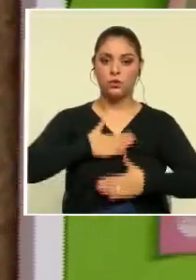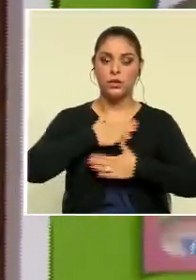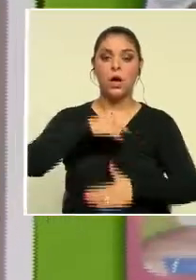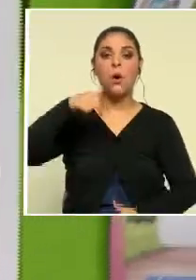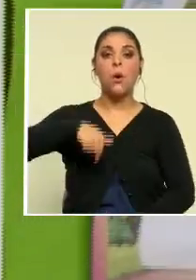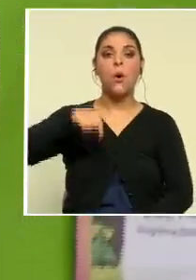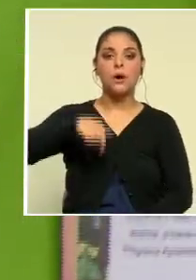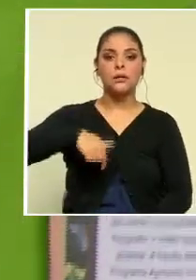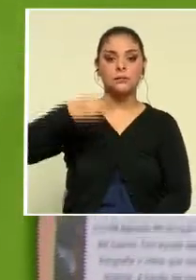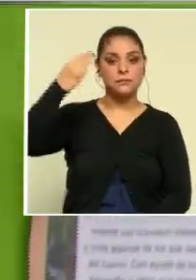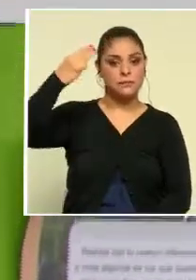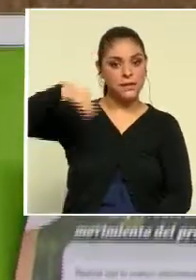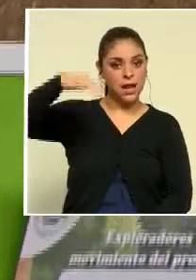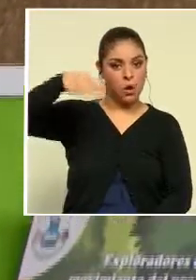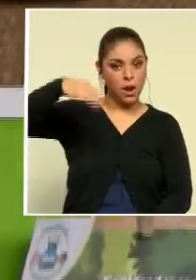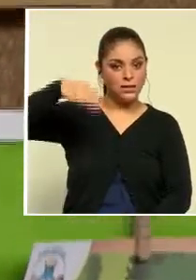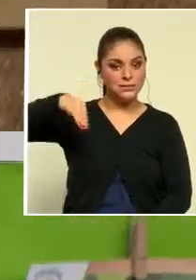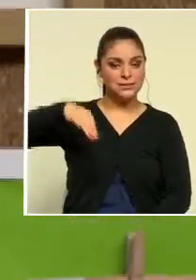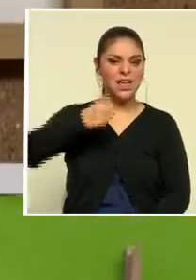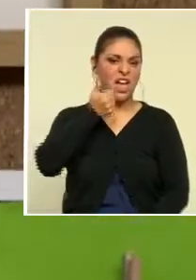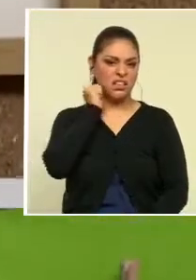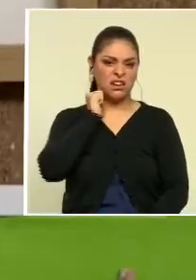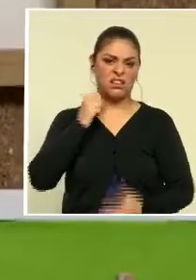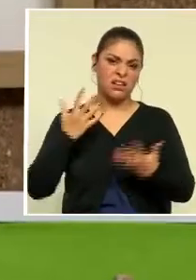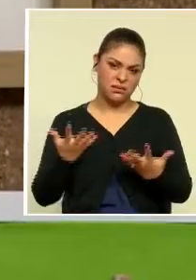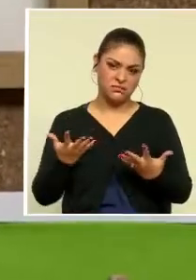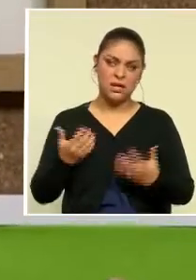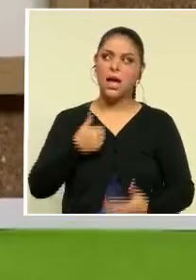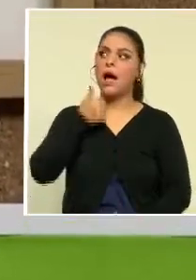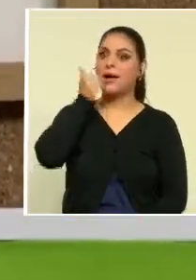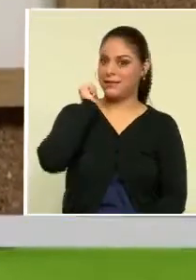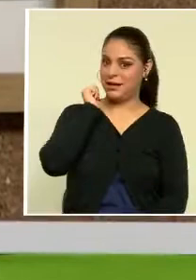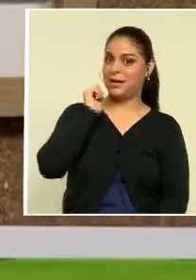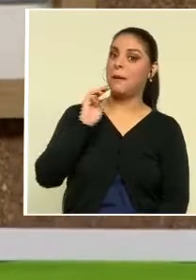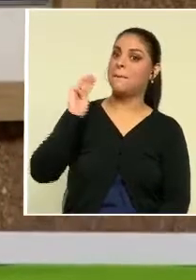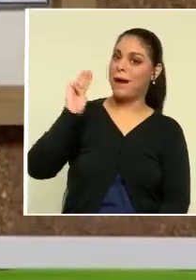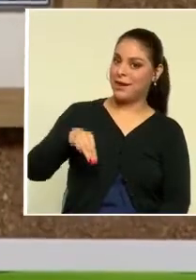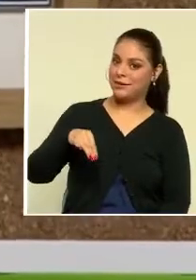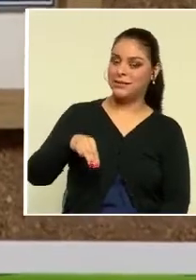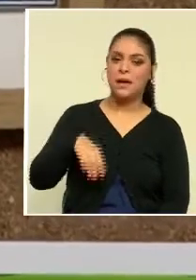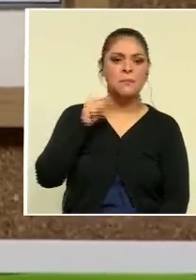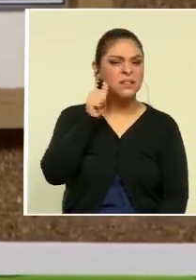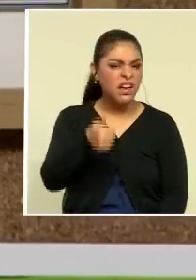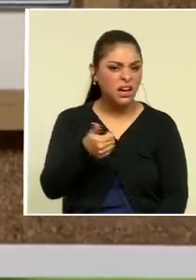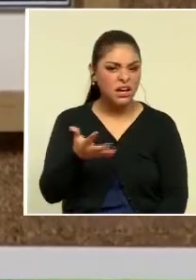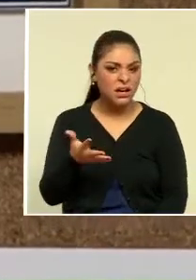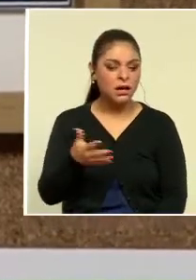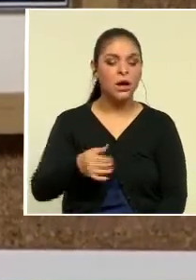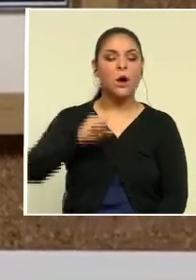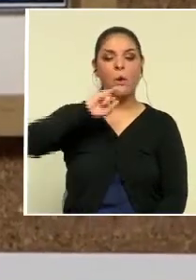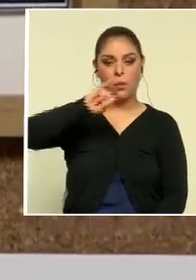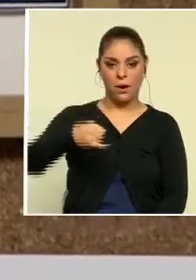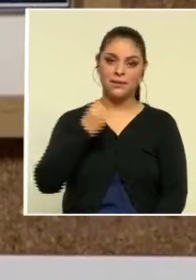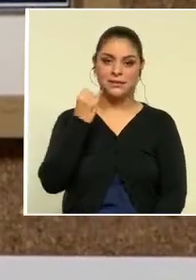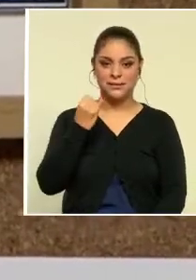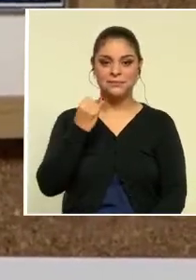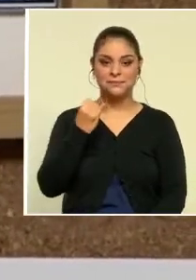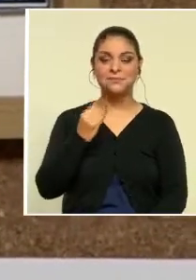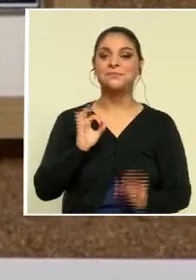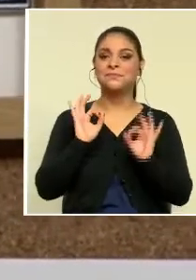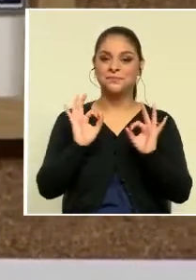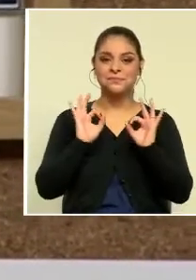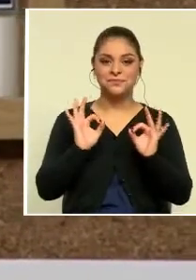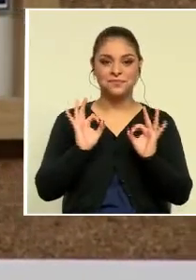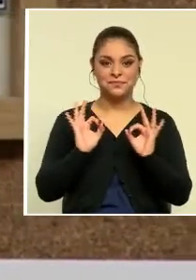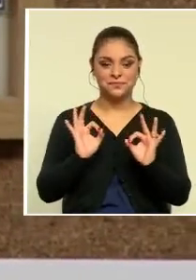verdad muy importante y ayer qué día sería ayer que yo vine fue martes y mañana será jueves jueves muy bien